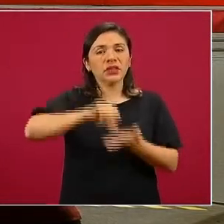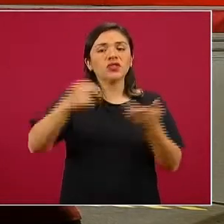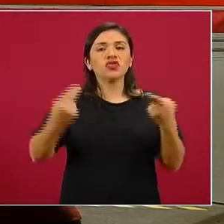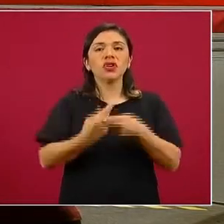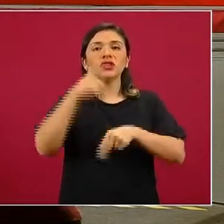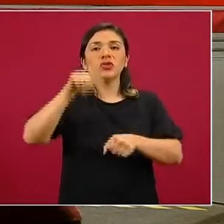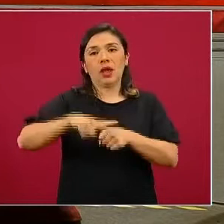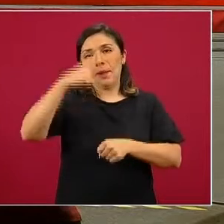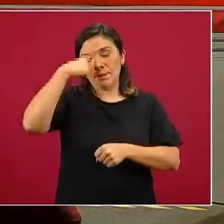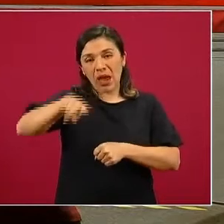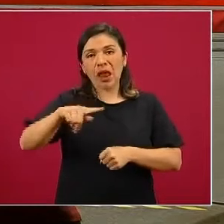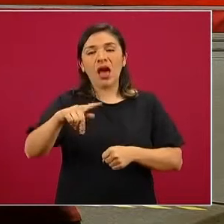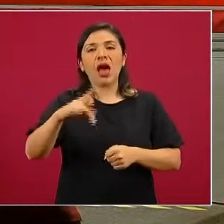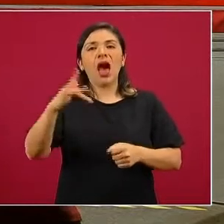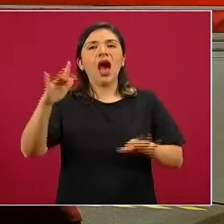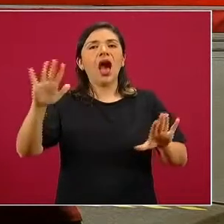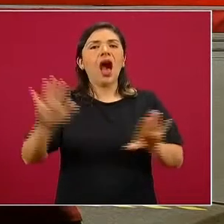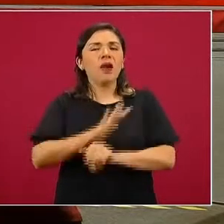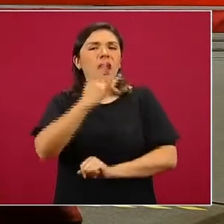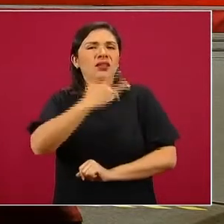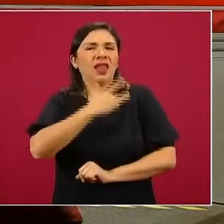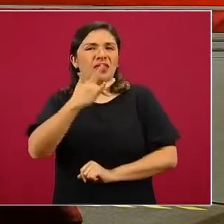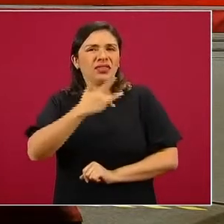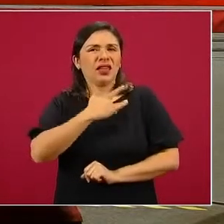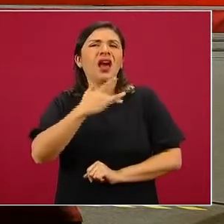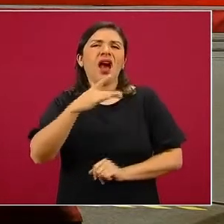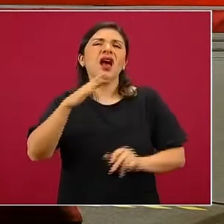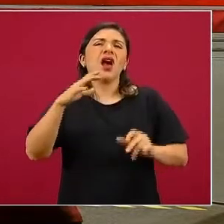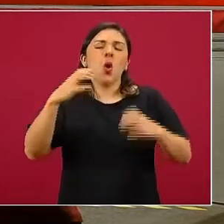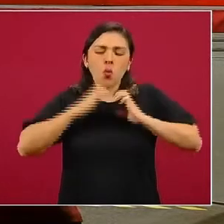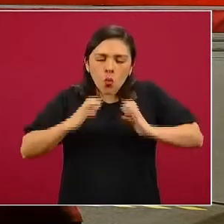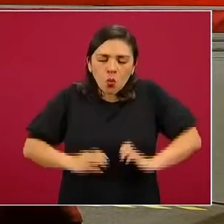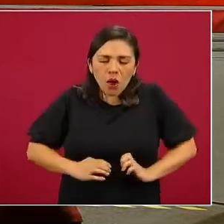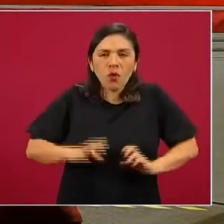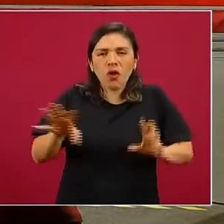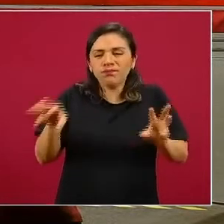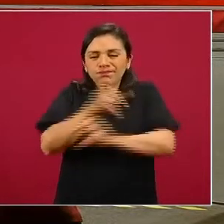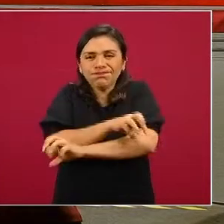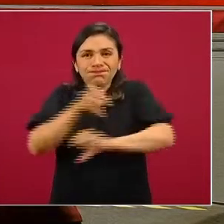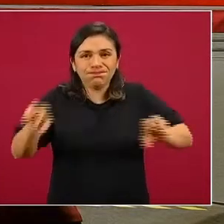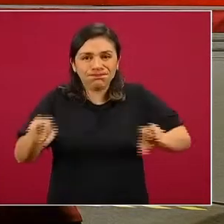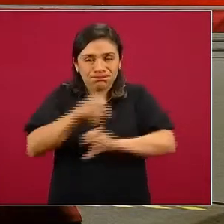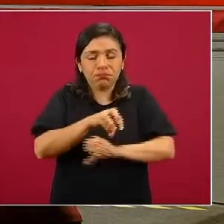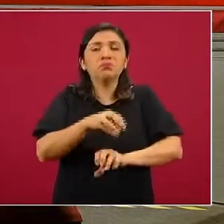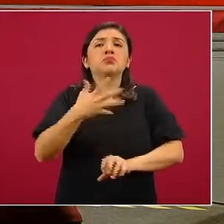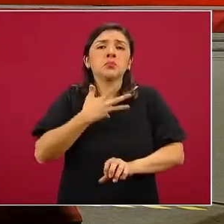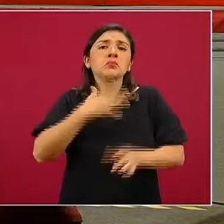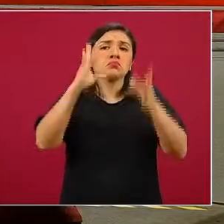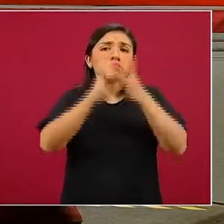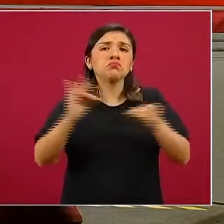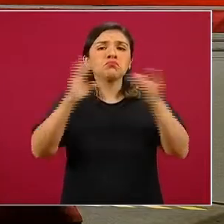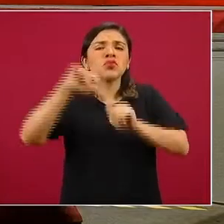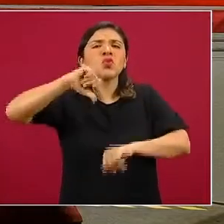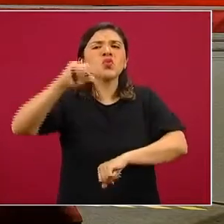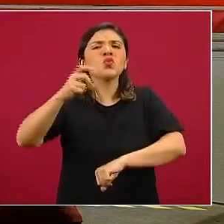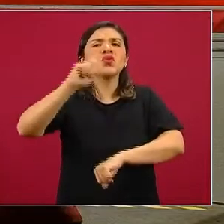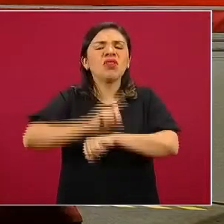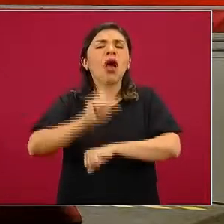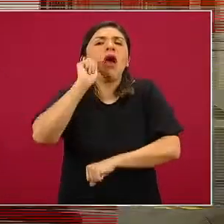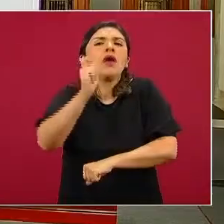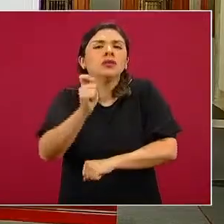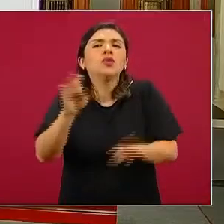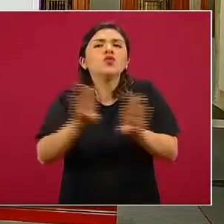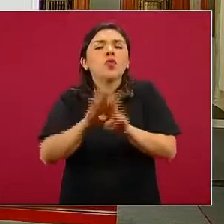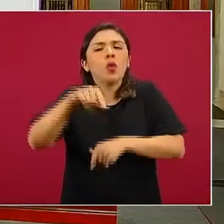Nacional de Trasplantes, CENATRA, nos comentará sobre la situación de los trasplantes de órganos